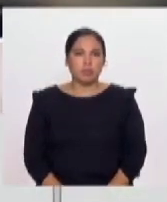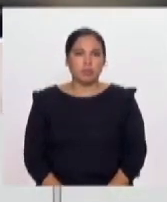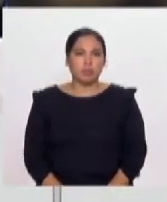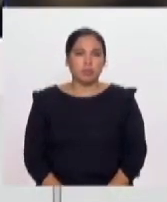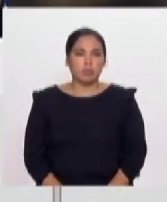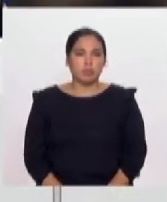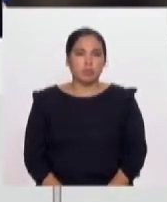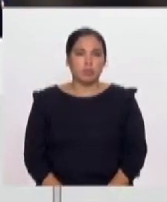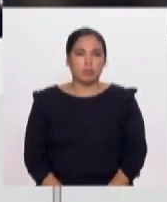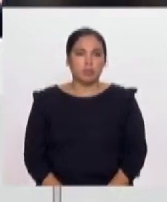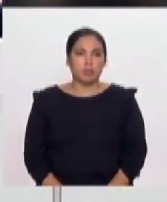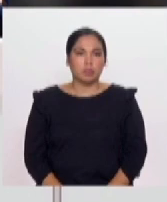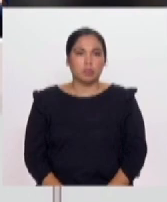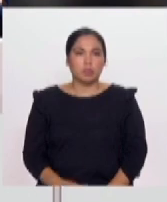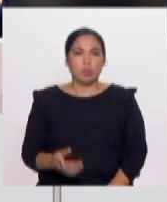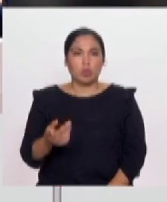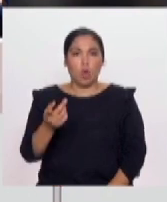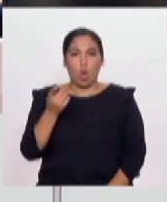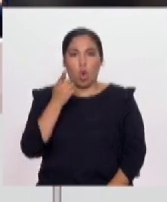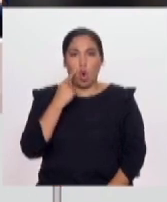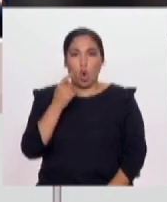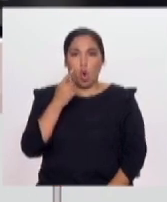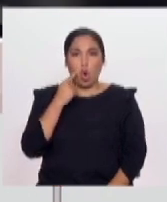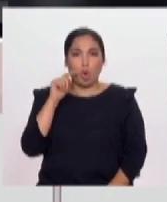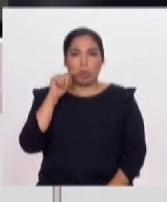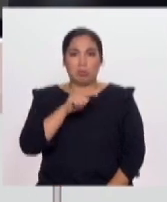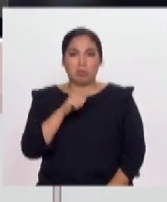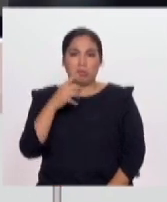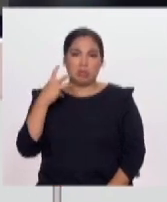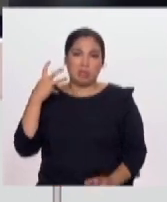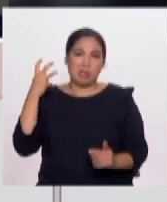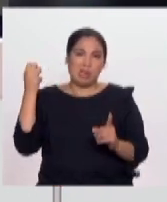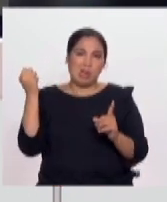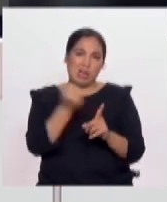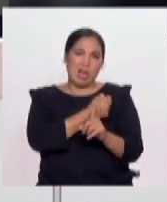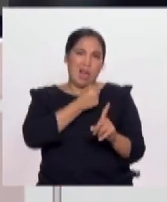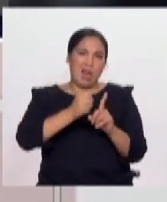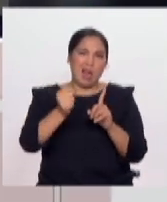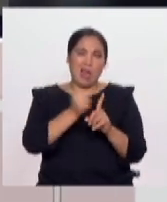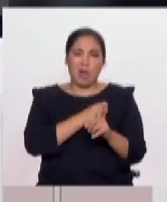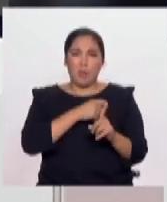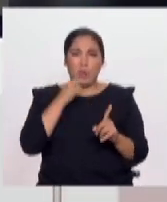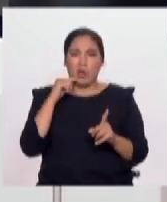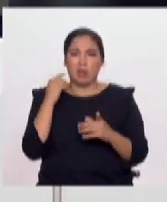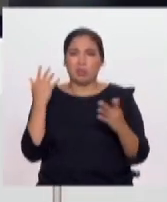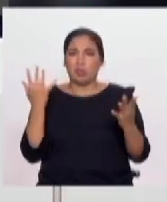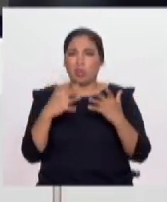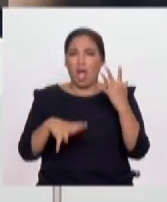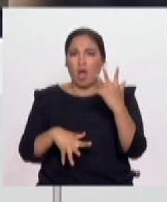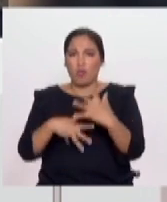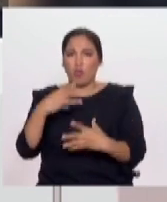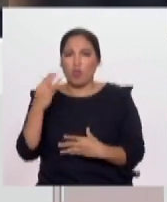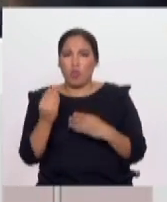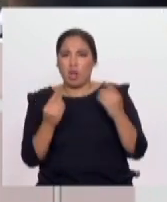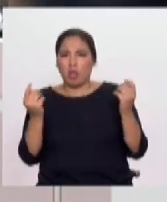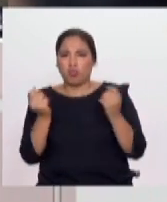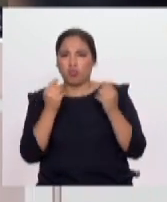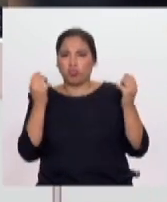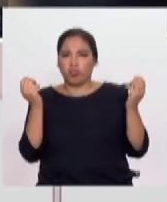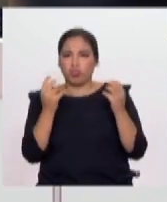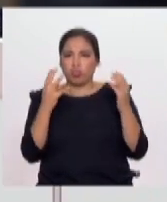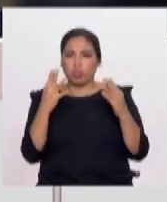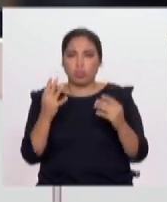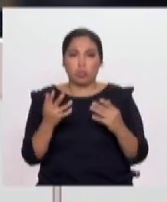de un varón, de un sujeto, que agredió a una mujer fuera de una discoteca. Y vemos las imágenes justamente. Esto